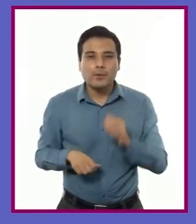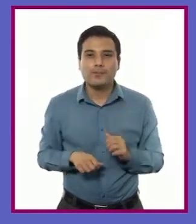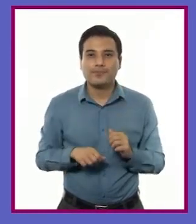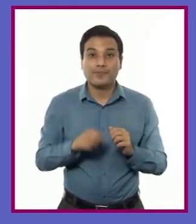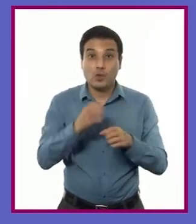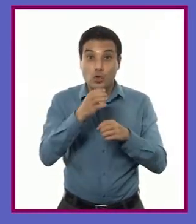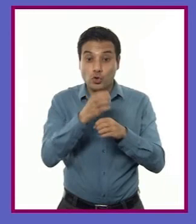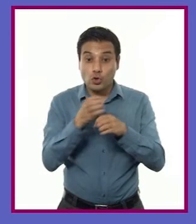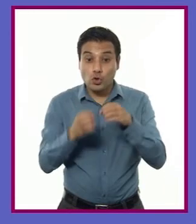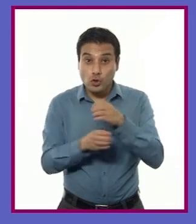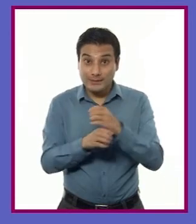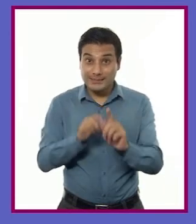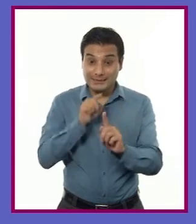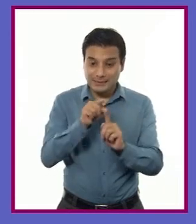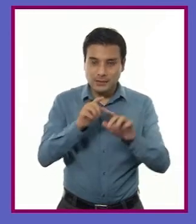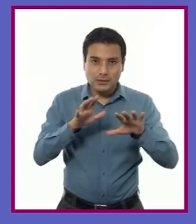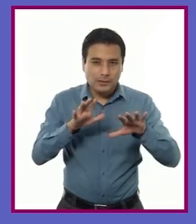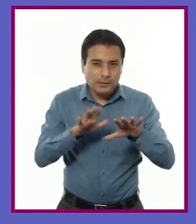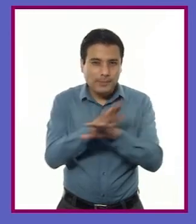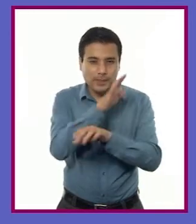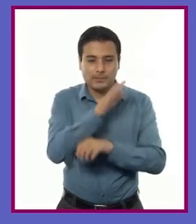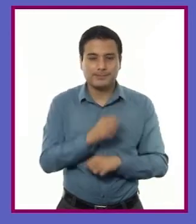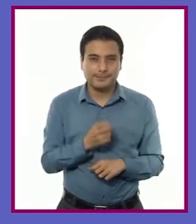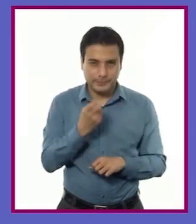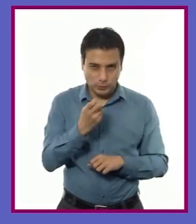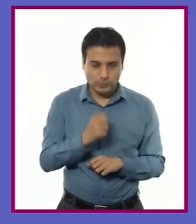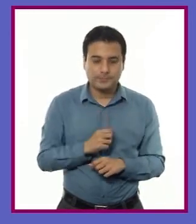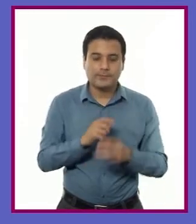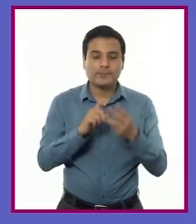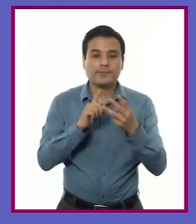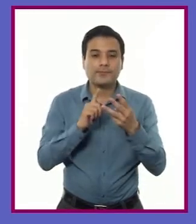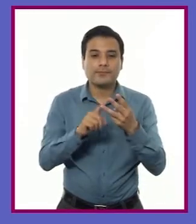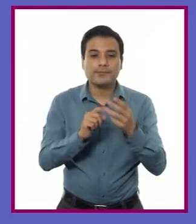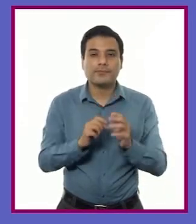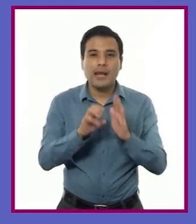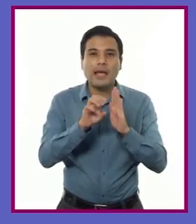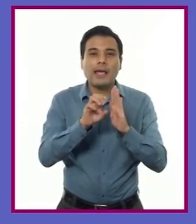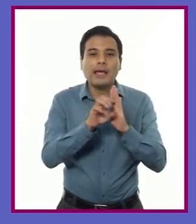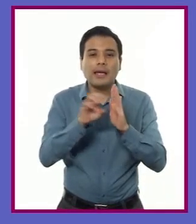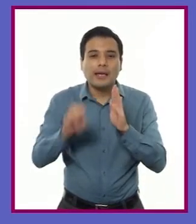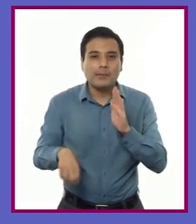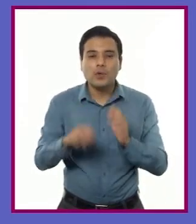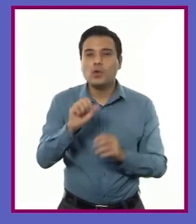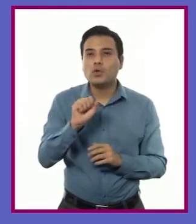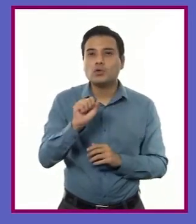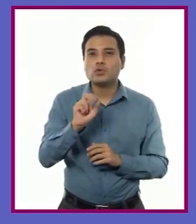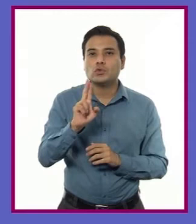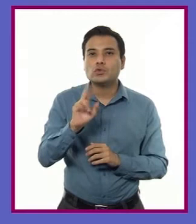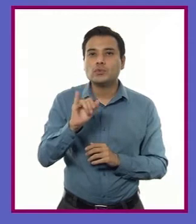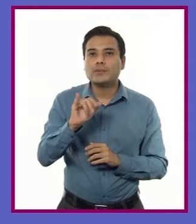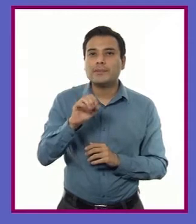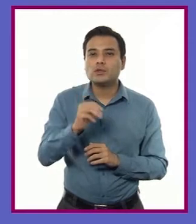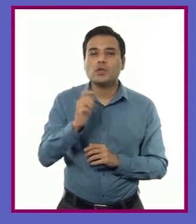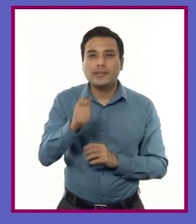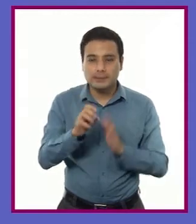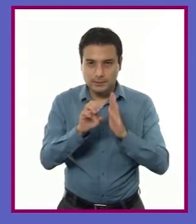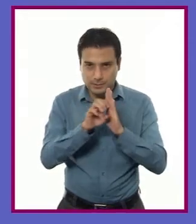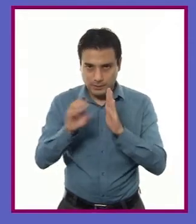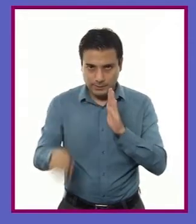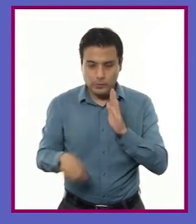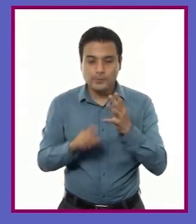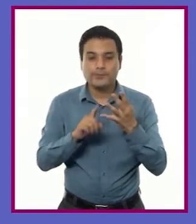de estado de la materia. Inciso C, la ejemplificación de la sublimación. Inciso